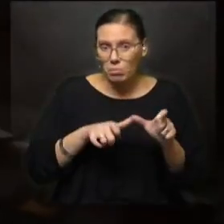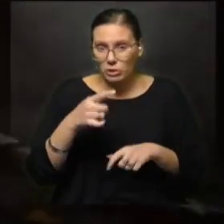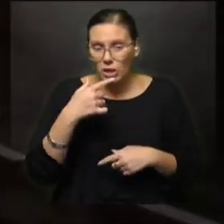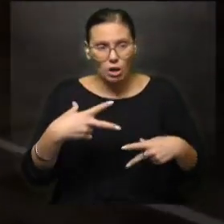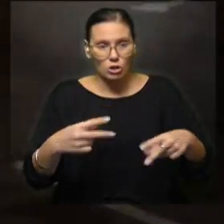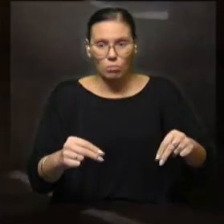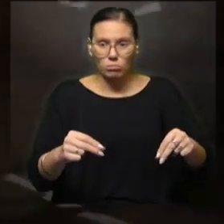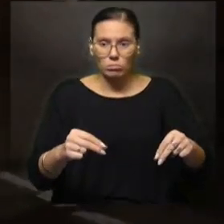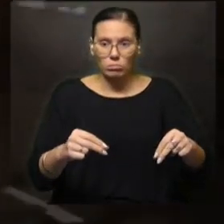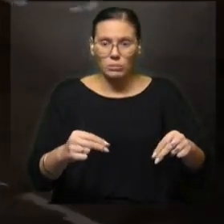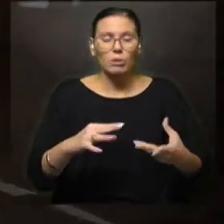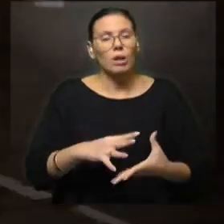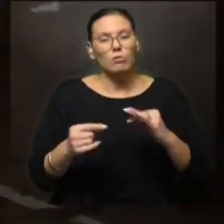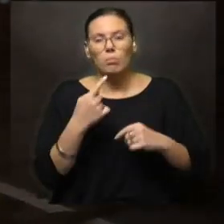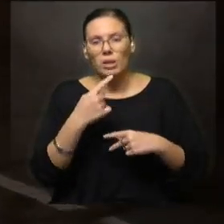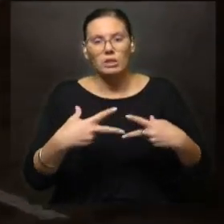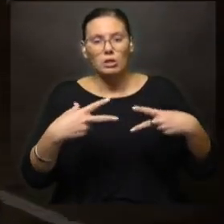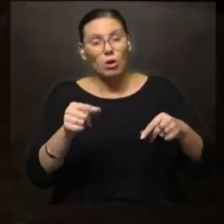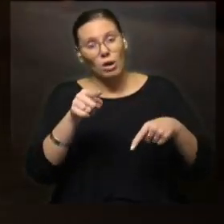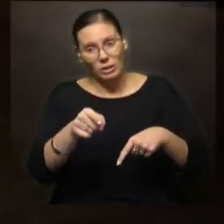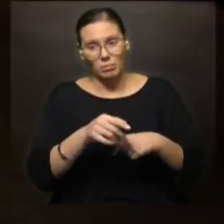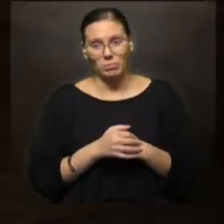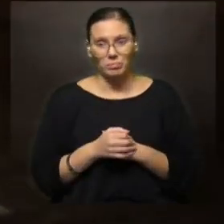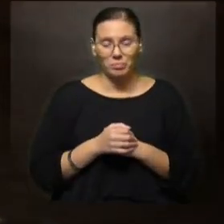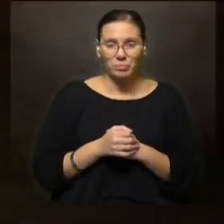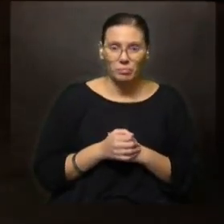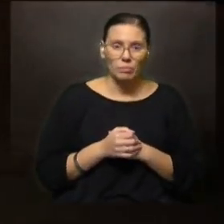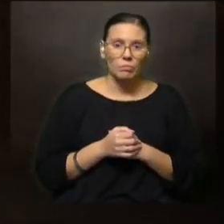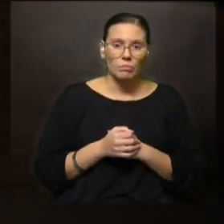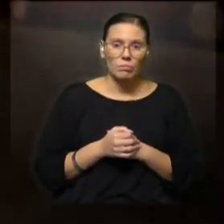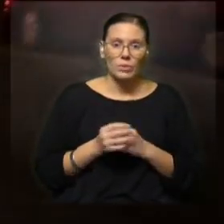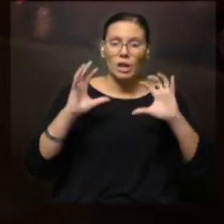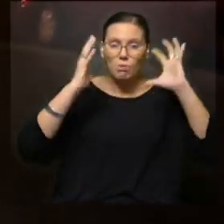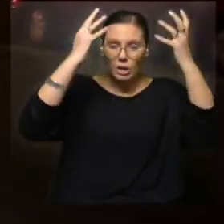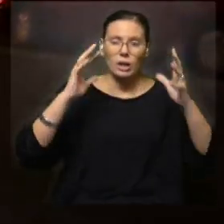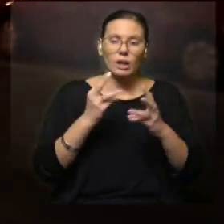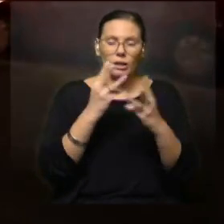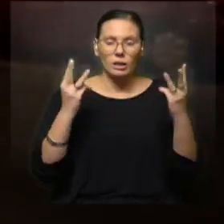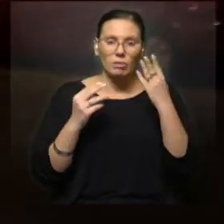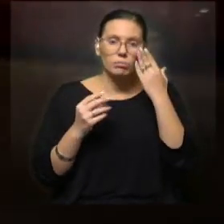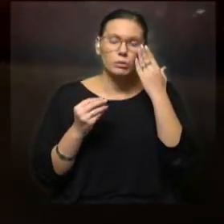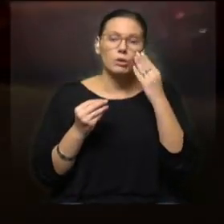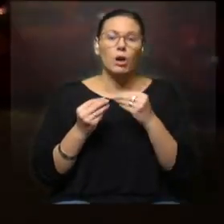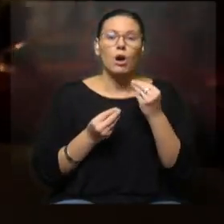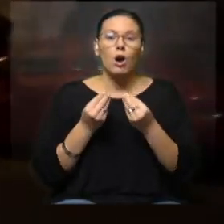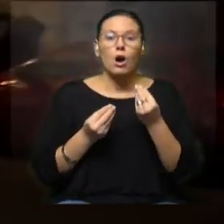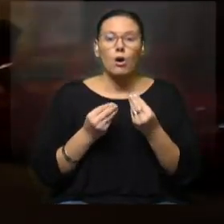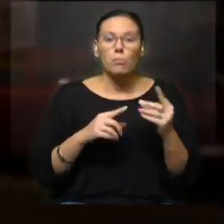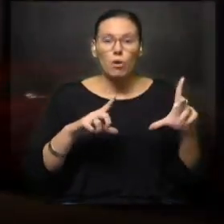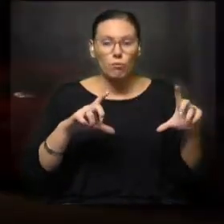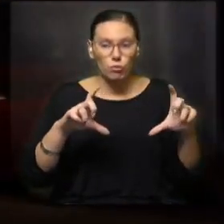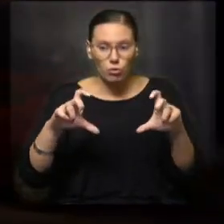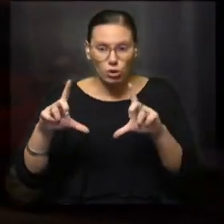no. Y una forma de decir que no fue esta. ¿Cómo la fue? Huelga general. La huelga general. ¿Y cómo fue que recopilaron